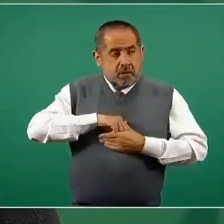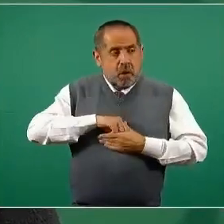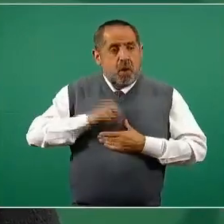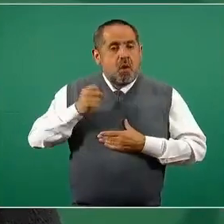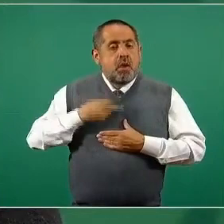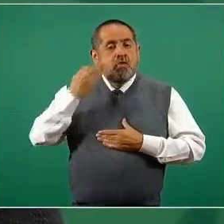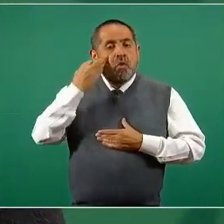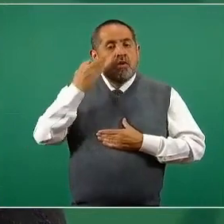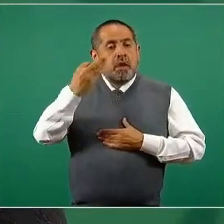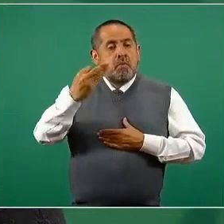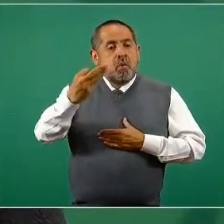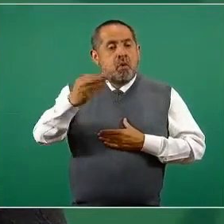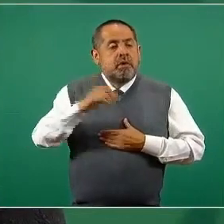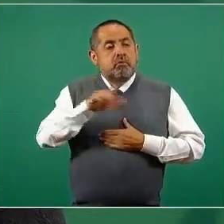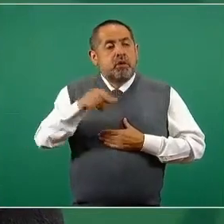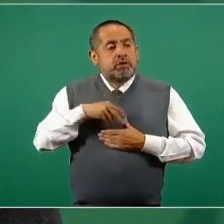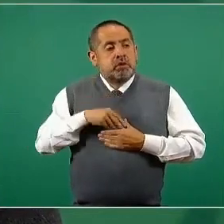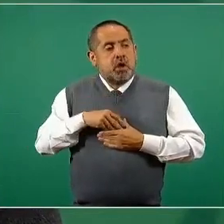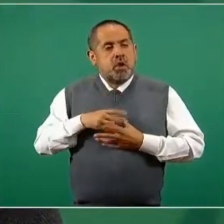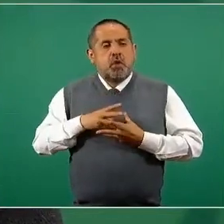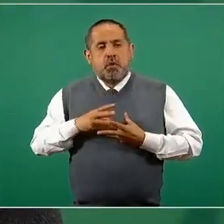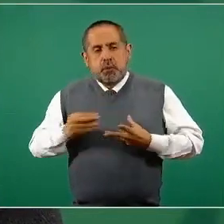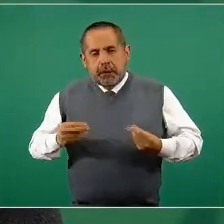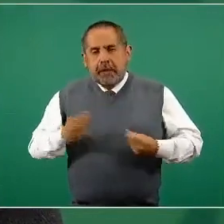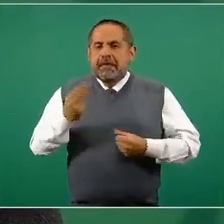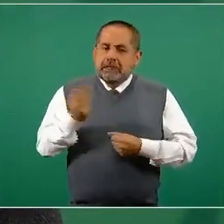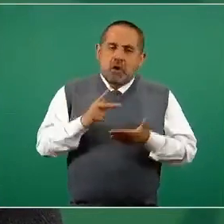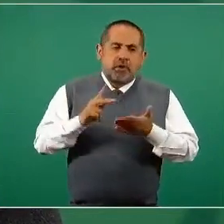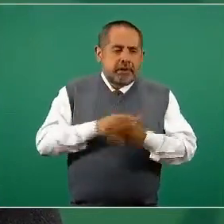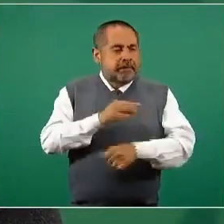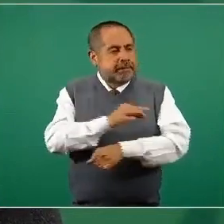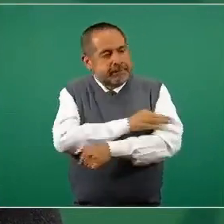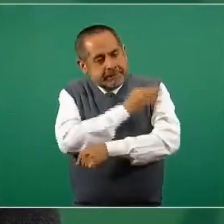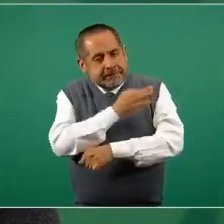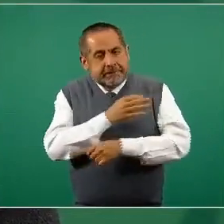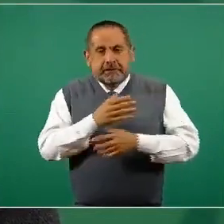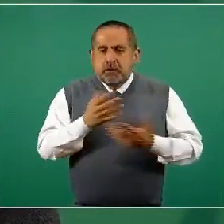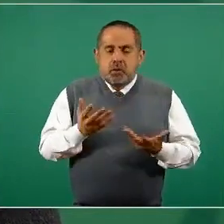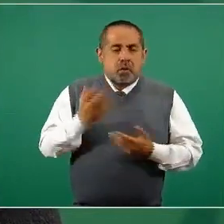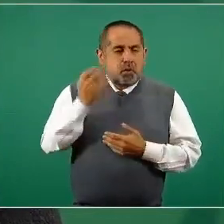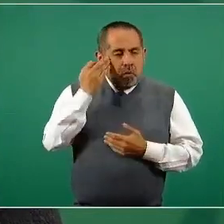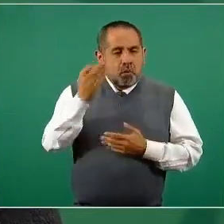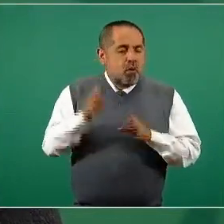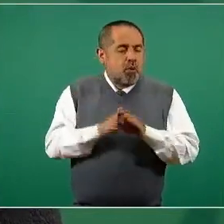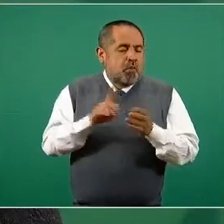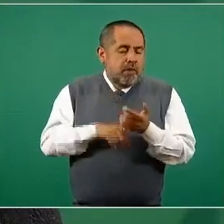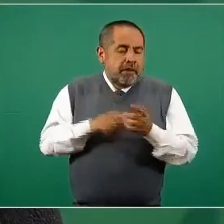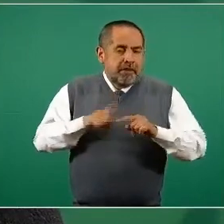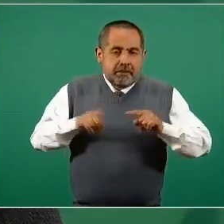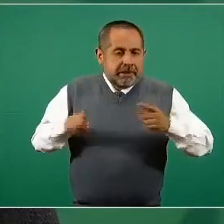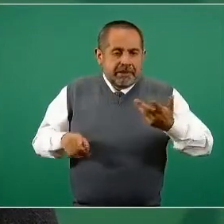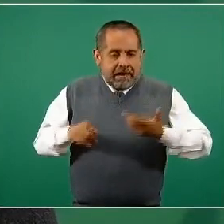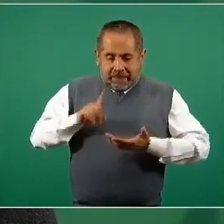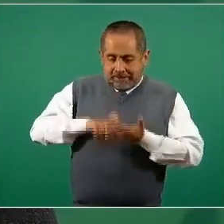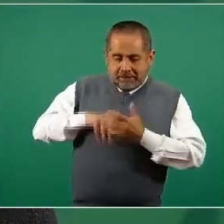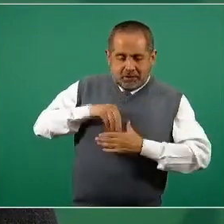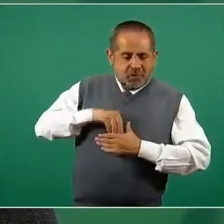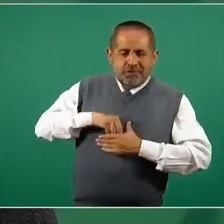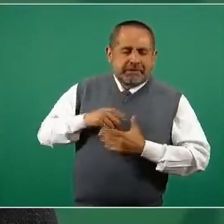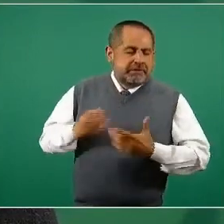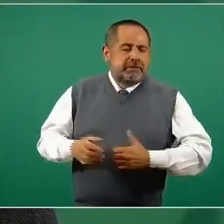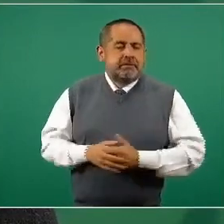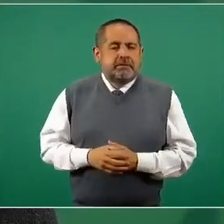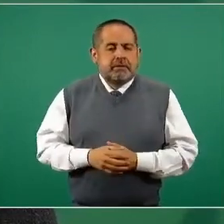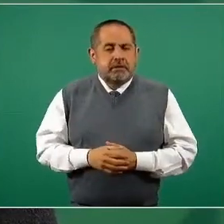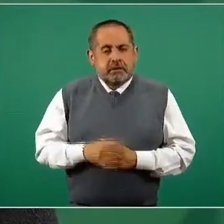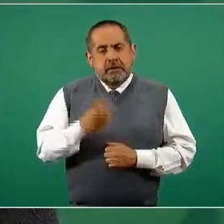de anticuerpos versus además una potencial respuesta humoral o basada en células. Entonces,